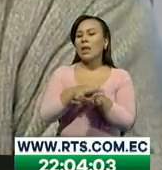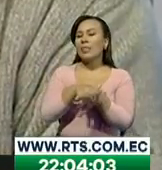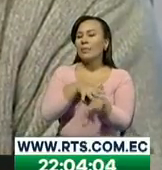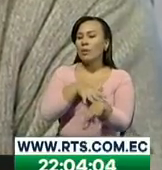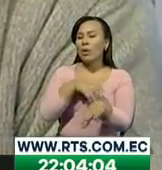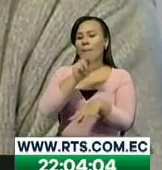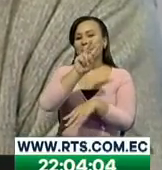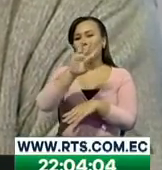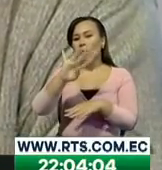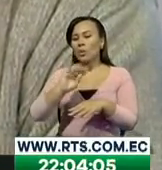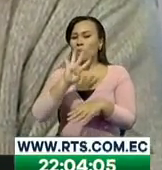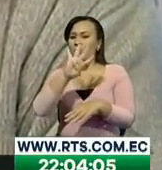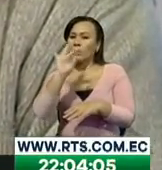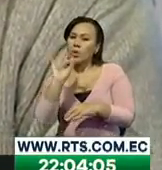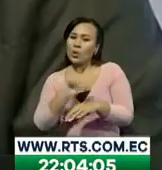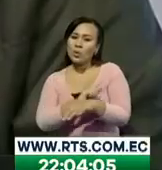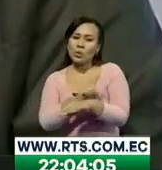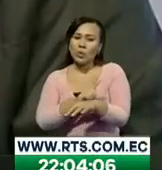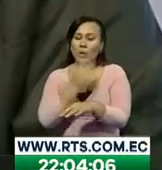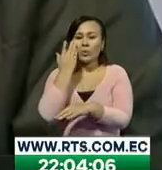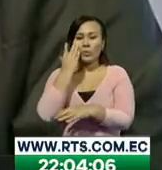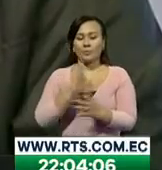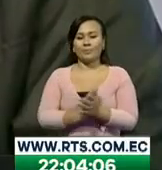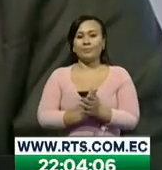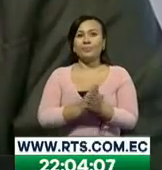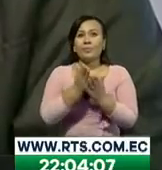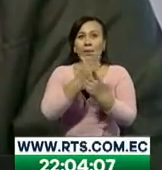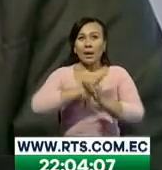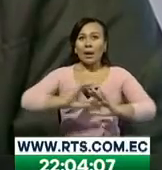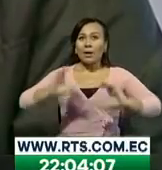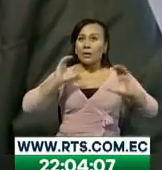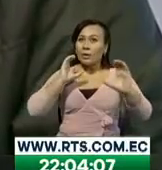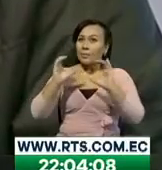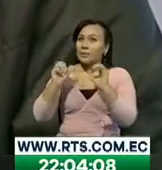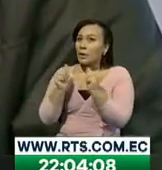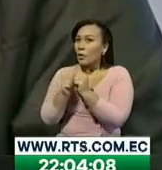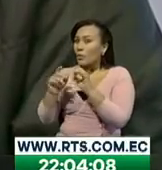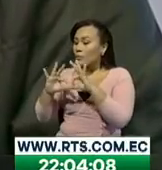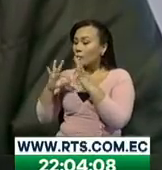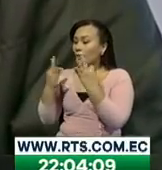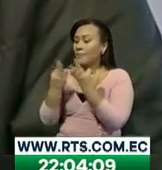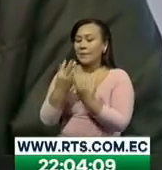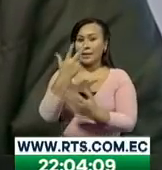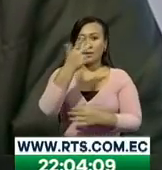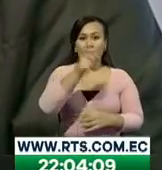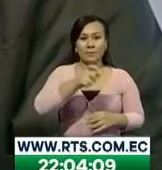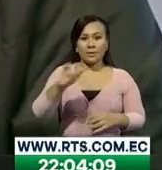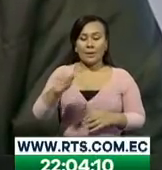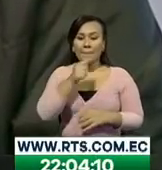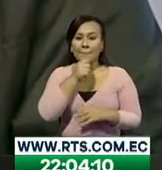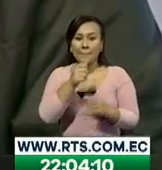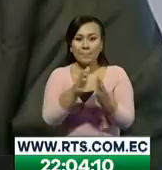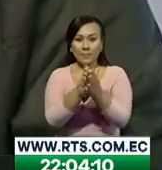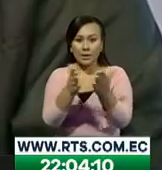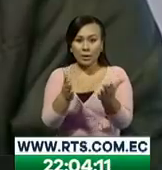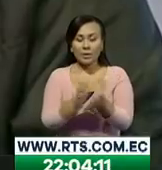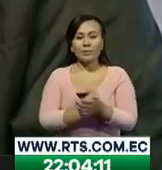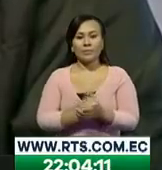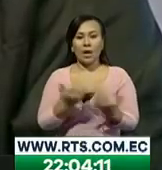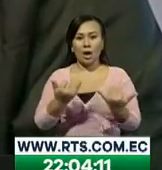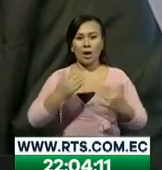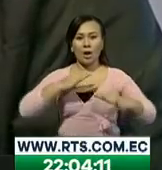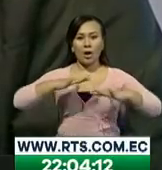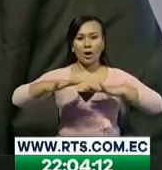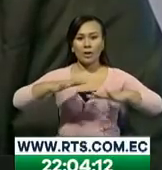a 48 horas hemos conversado ya con las familias de los tres periodistas estamos coordinando de